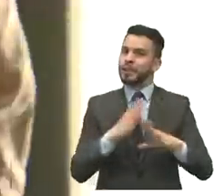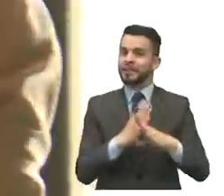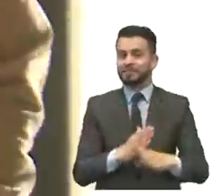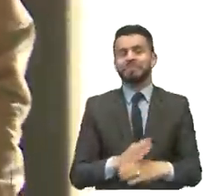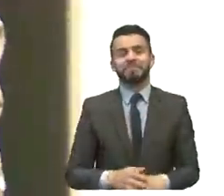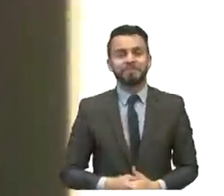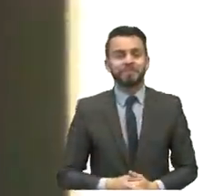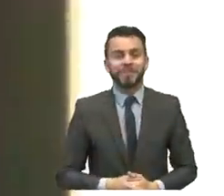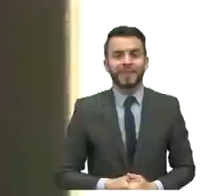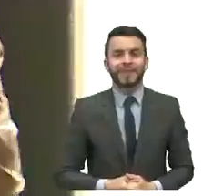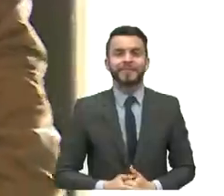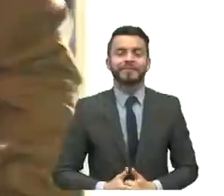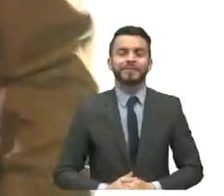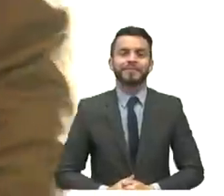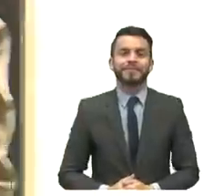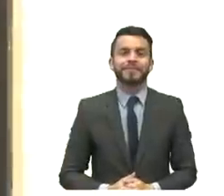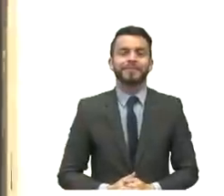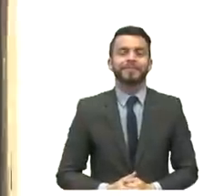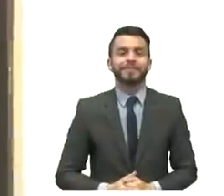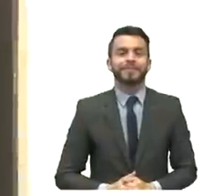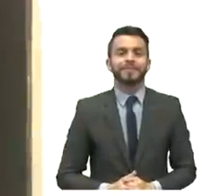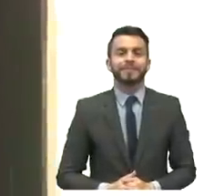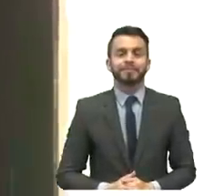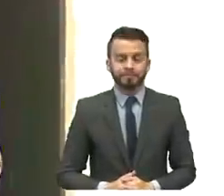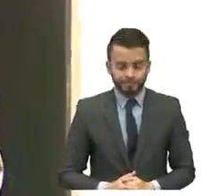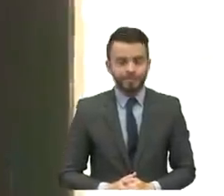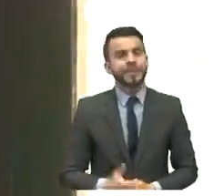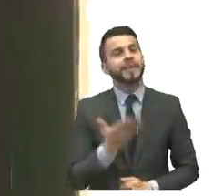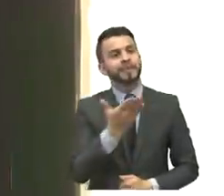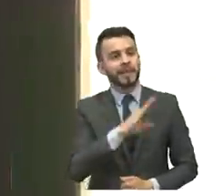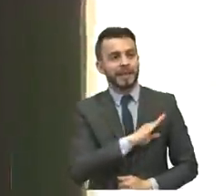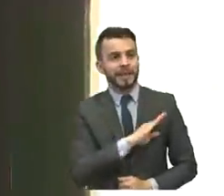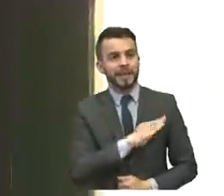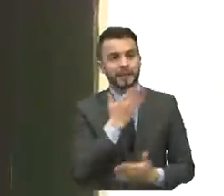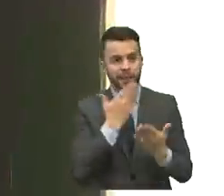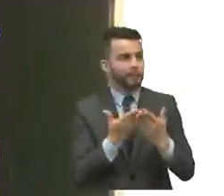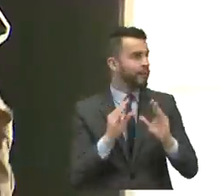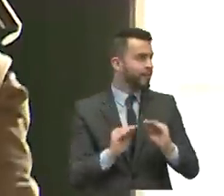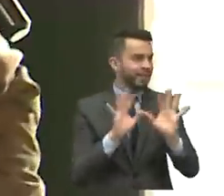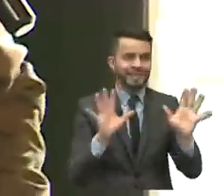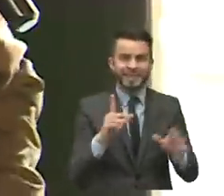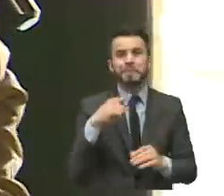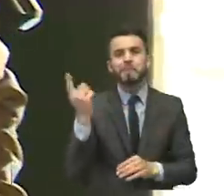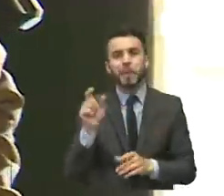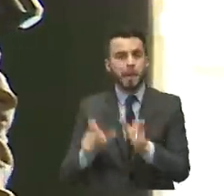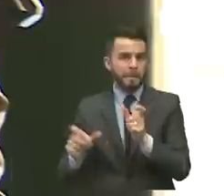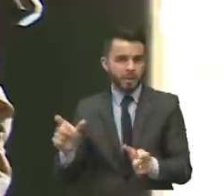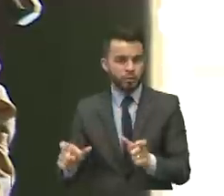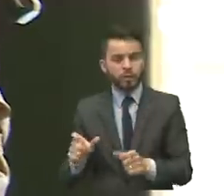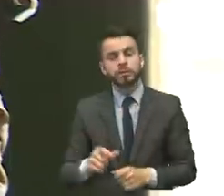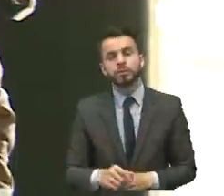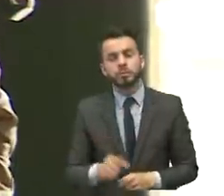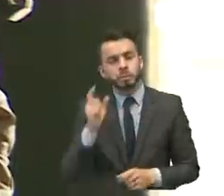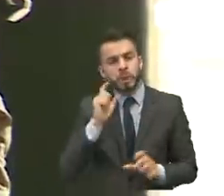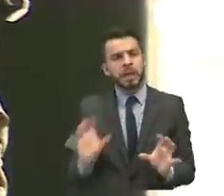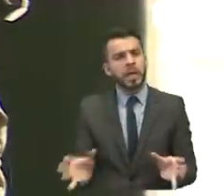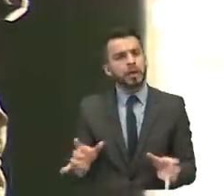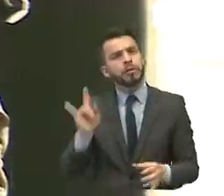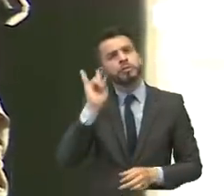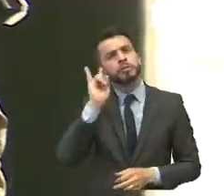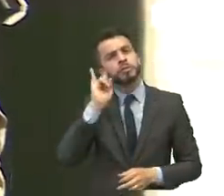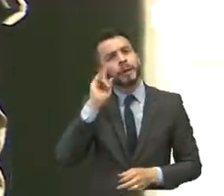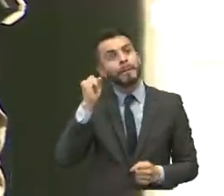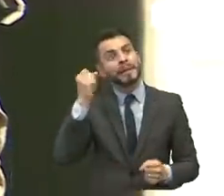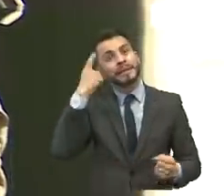Guillermo Torres, de Emisora .5. Alcaldesa, muy buenos días. A algunos de nuestros oyentes se les preocupa,